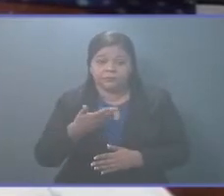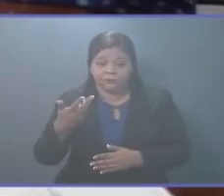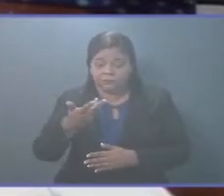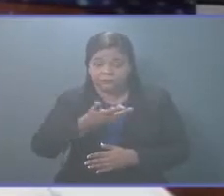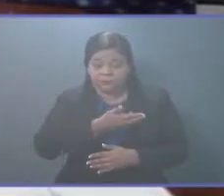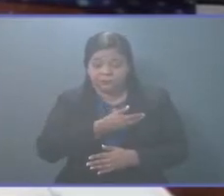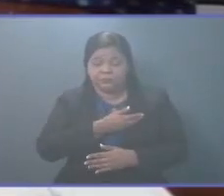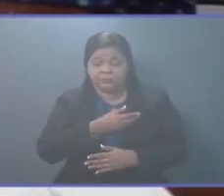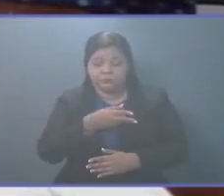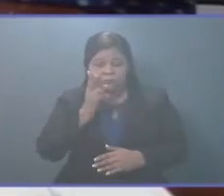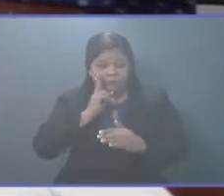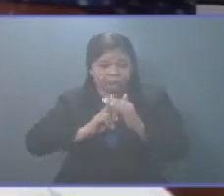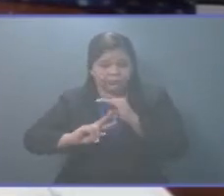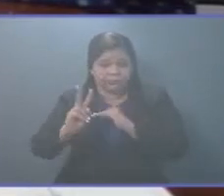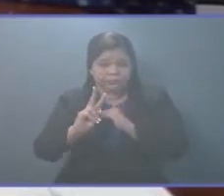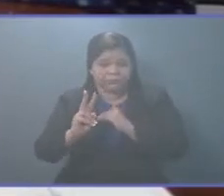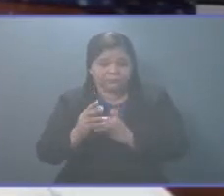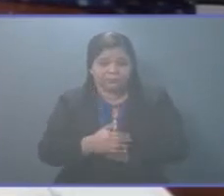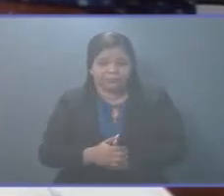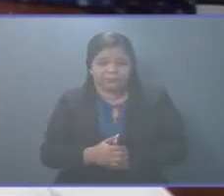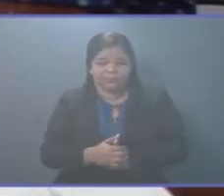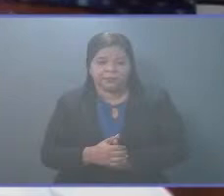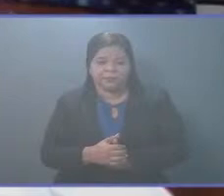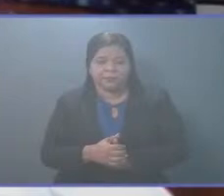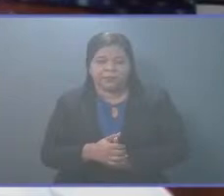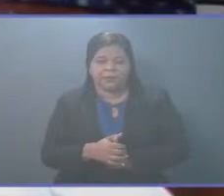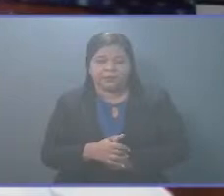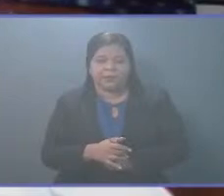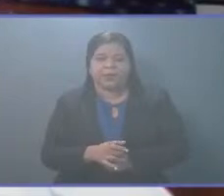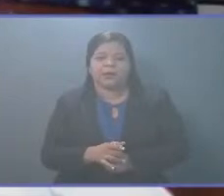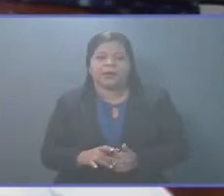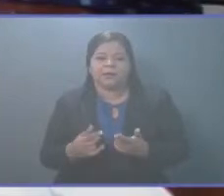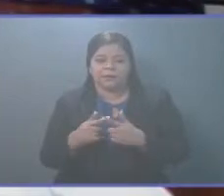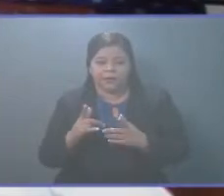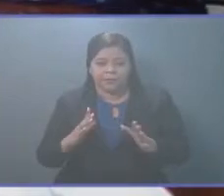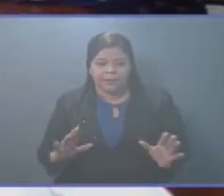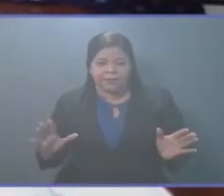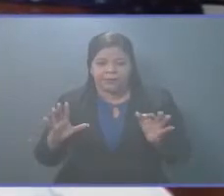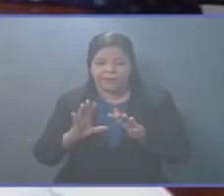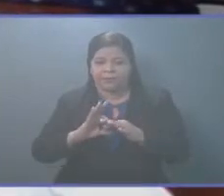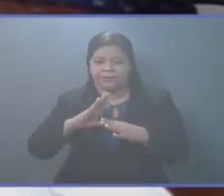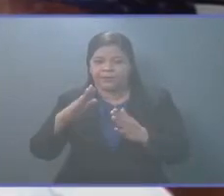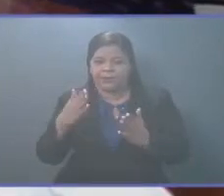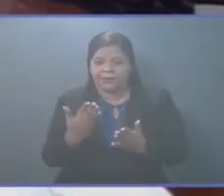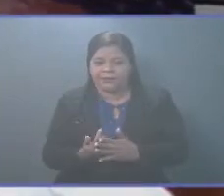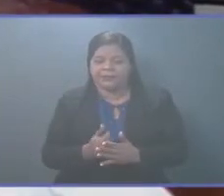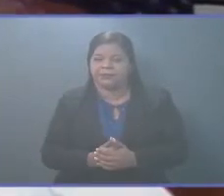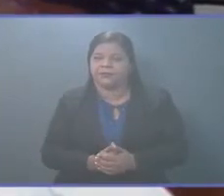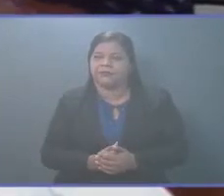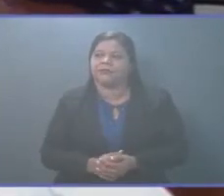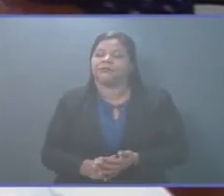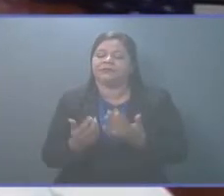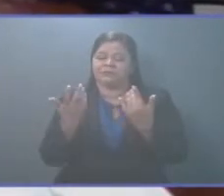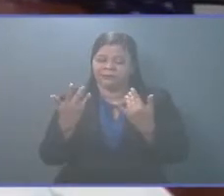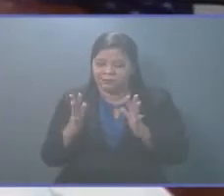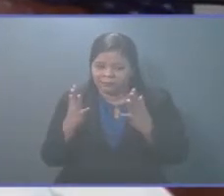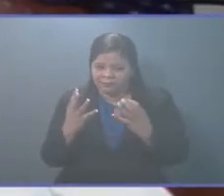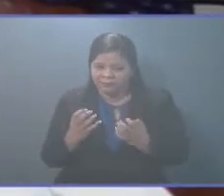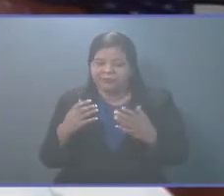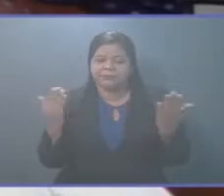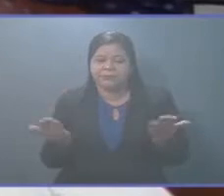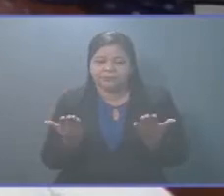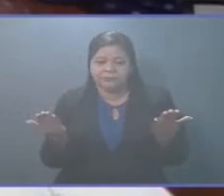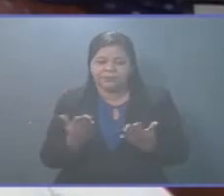por la ruta de que dentro de los distintos rubros, me parece que